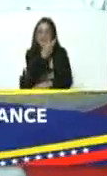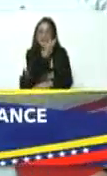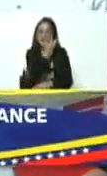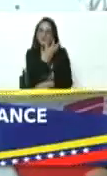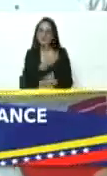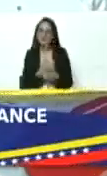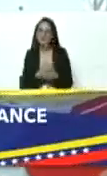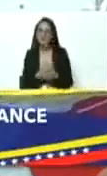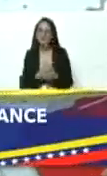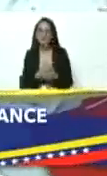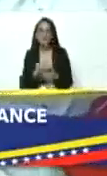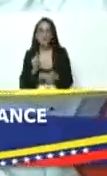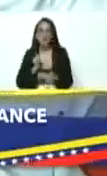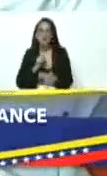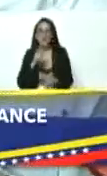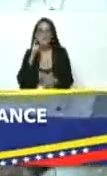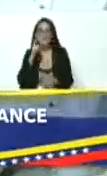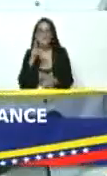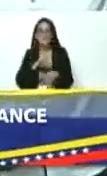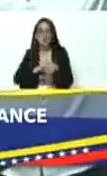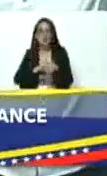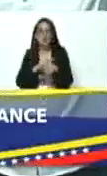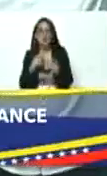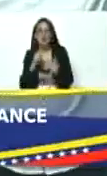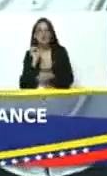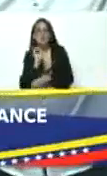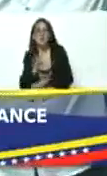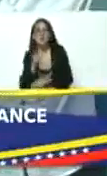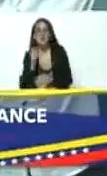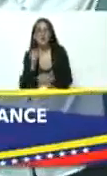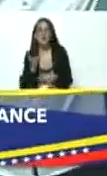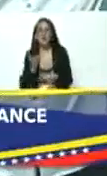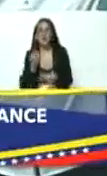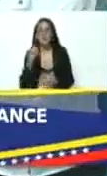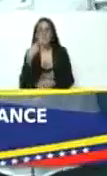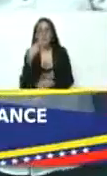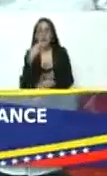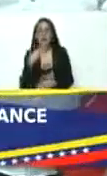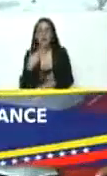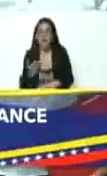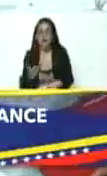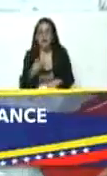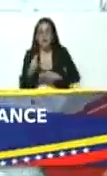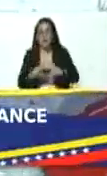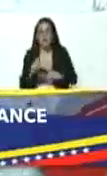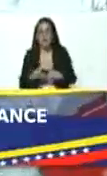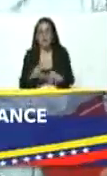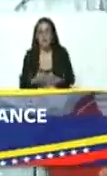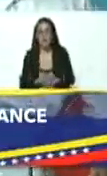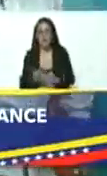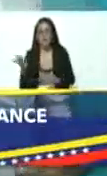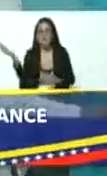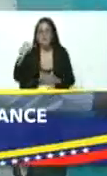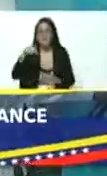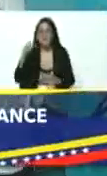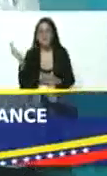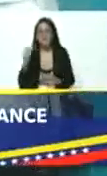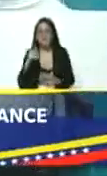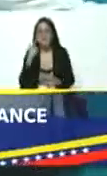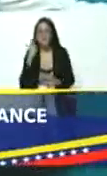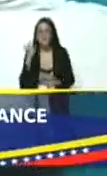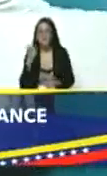haces consulta con cualquier médico. Mira, te estoy mandando allá el Rayos X que me hicieron por aquí. Vente para acá.